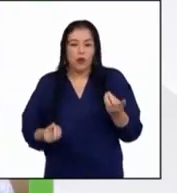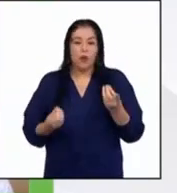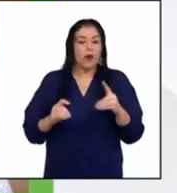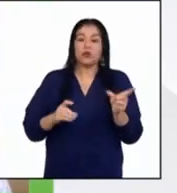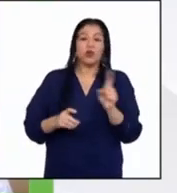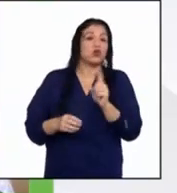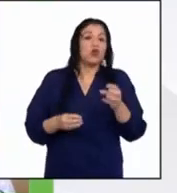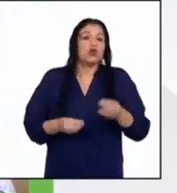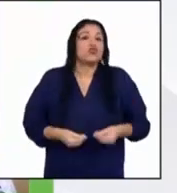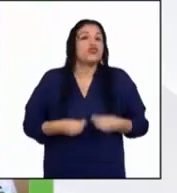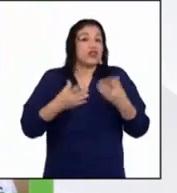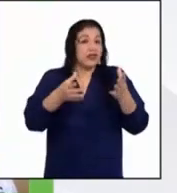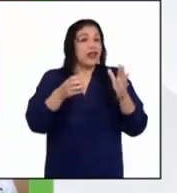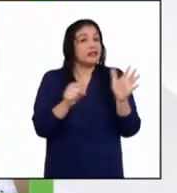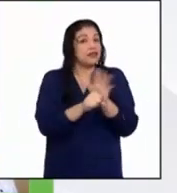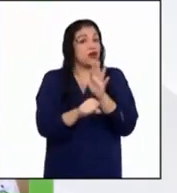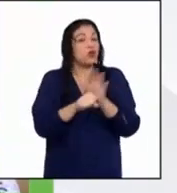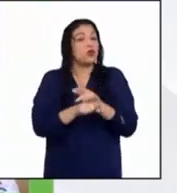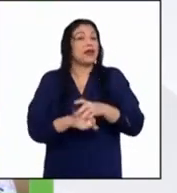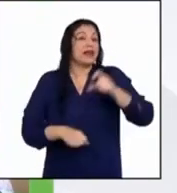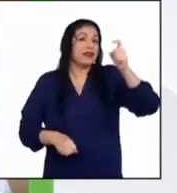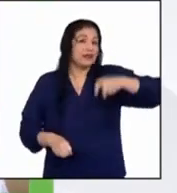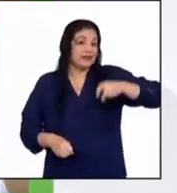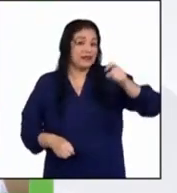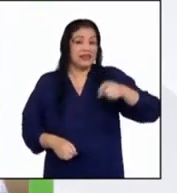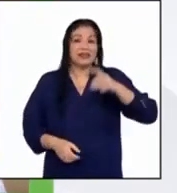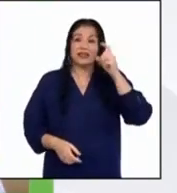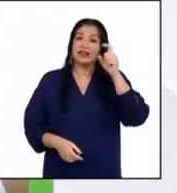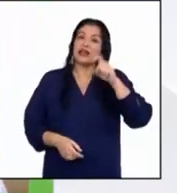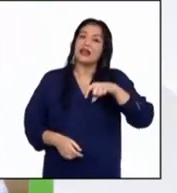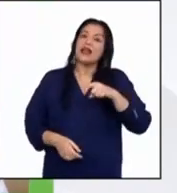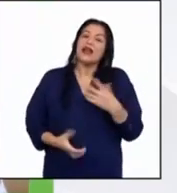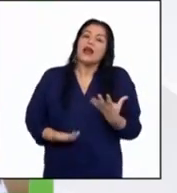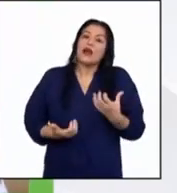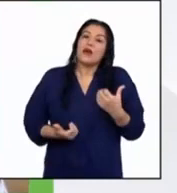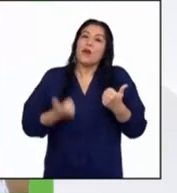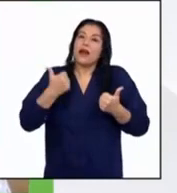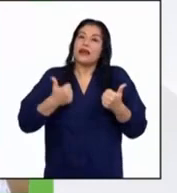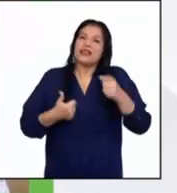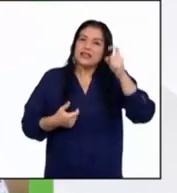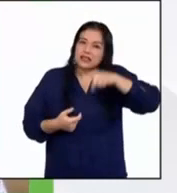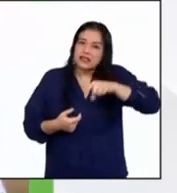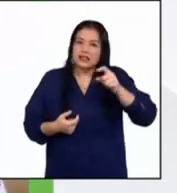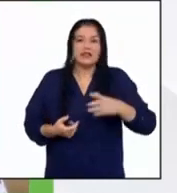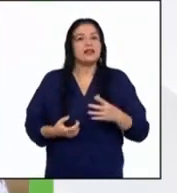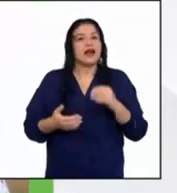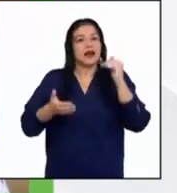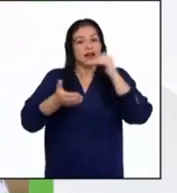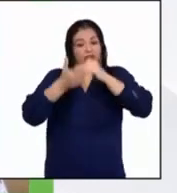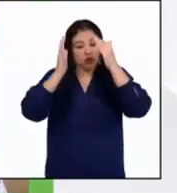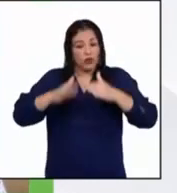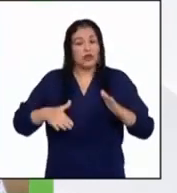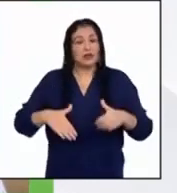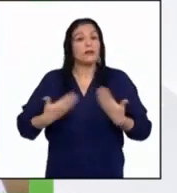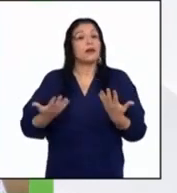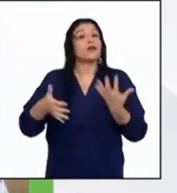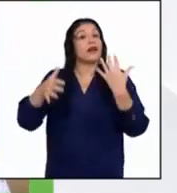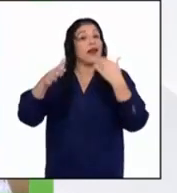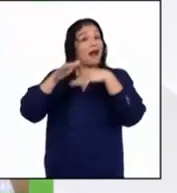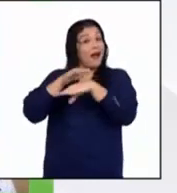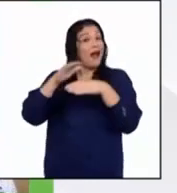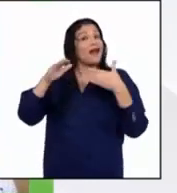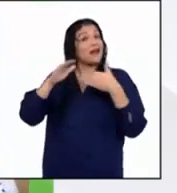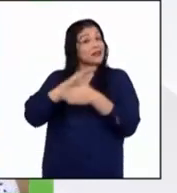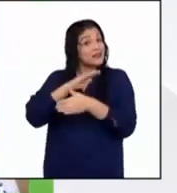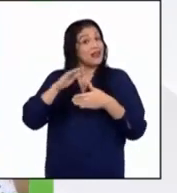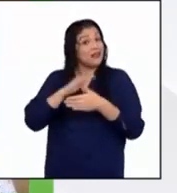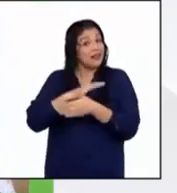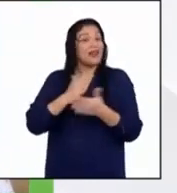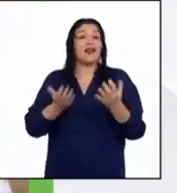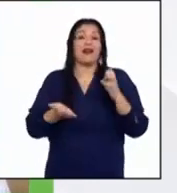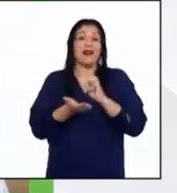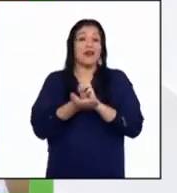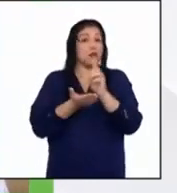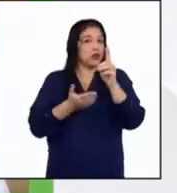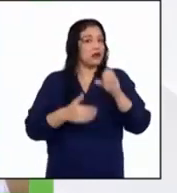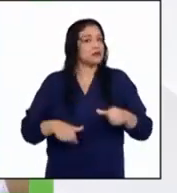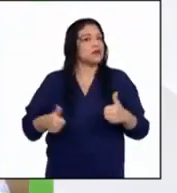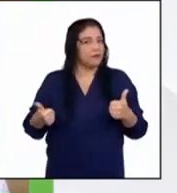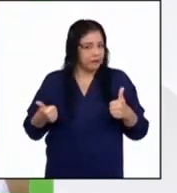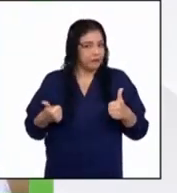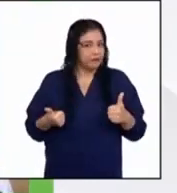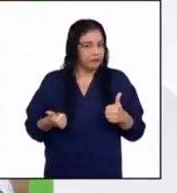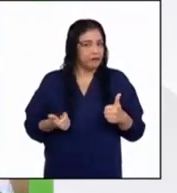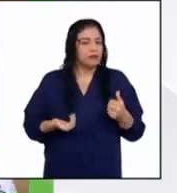que requieren algunos estudiantes, por ejemplo, para el acceso adecuado a la educación. Es así que